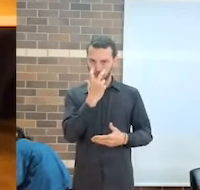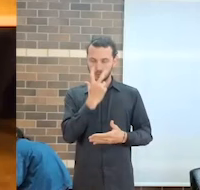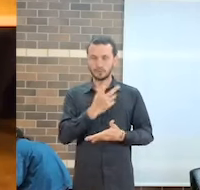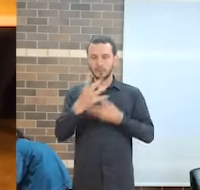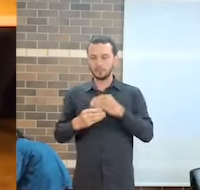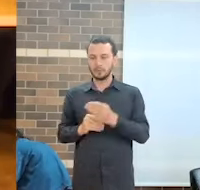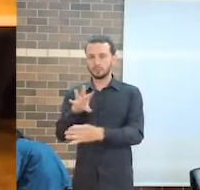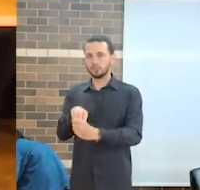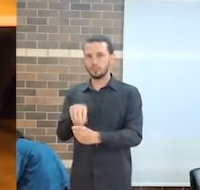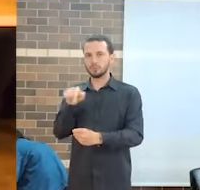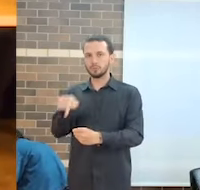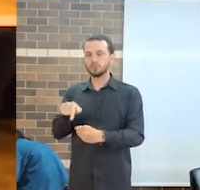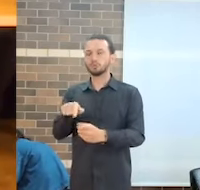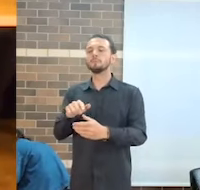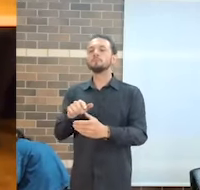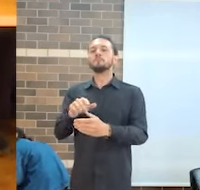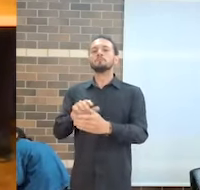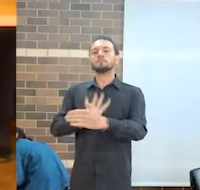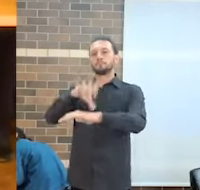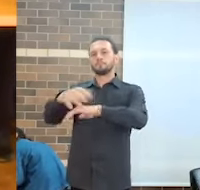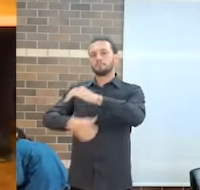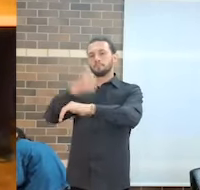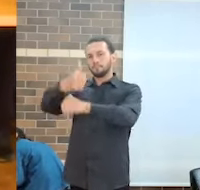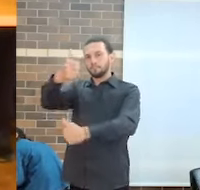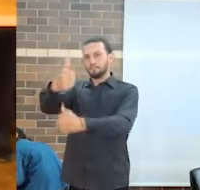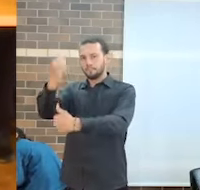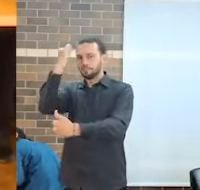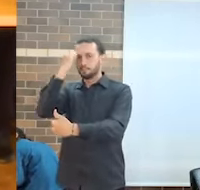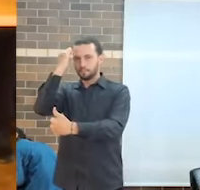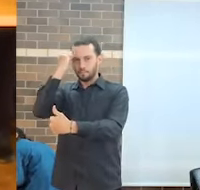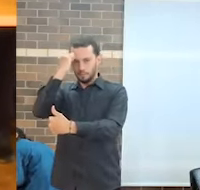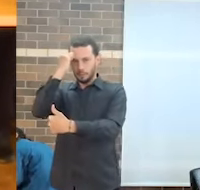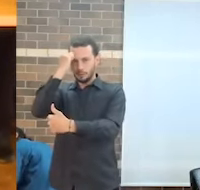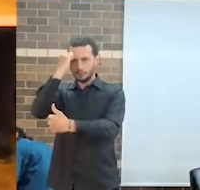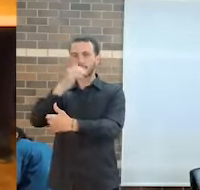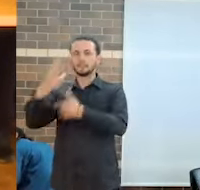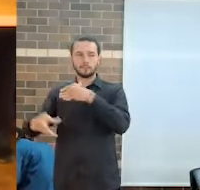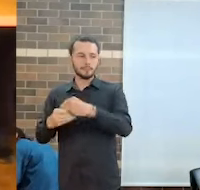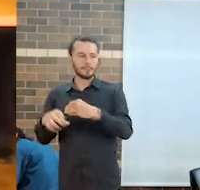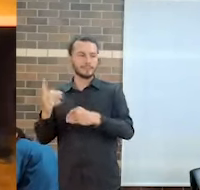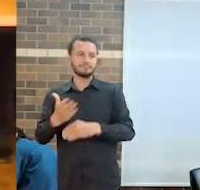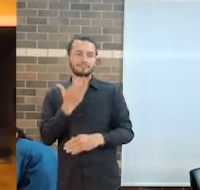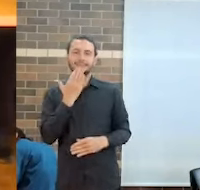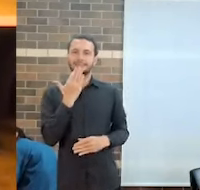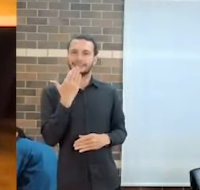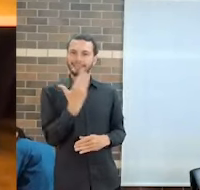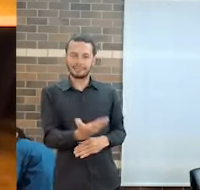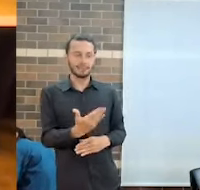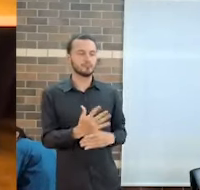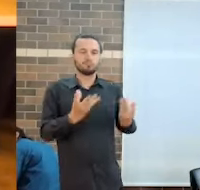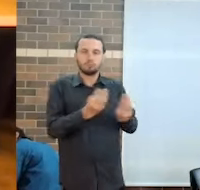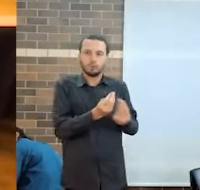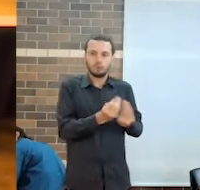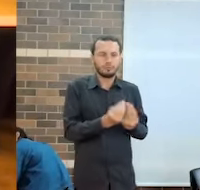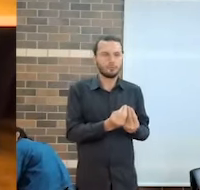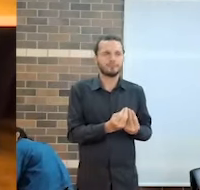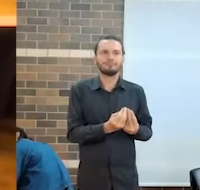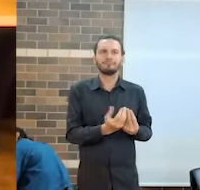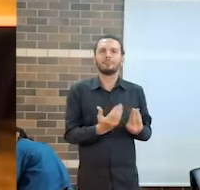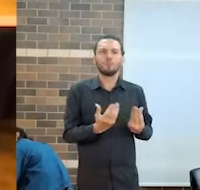permanencia y vicerrectoría de docencia. También agradecerle al equipo de Buenos Vivires que en articulación con